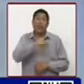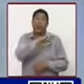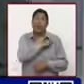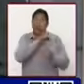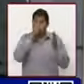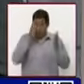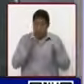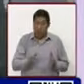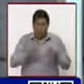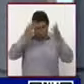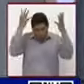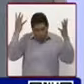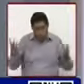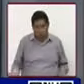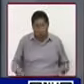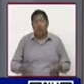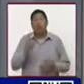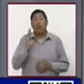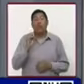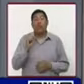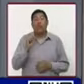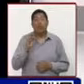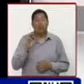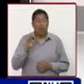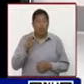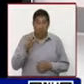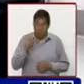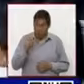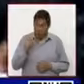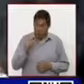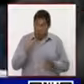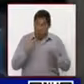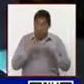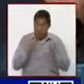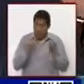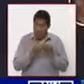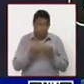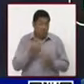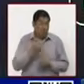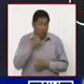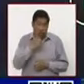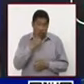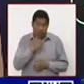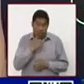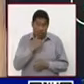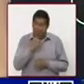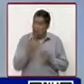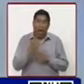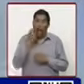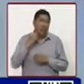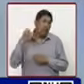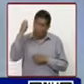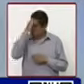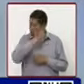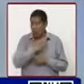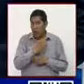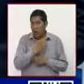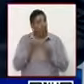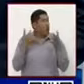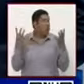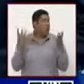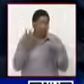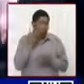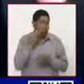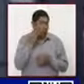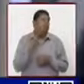sacan ventaja en eso, porque el Barcelona en el fútbol femenino ganó la Champions y estuvo en las tres últimas ediciones en la final, y eso habla mucho